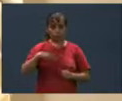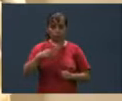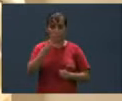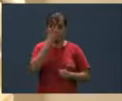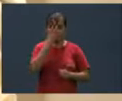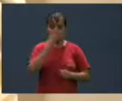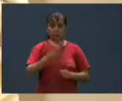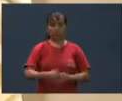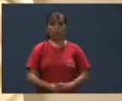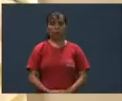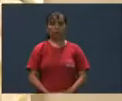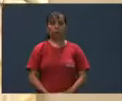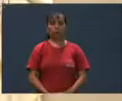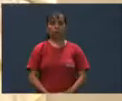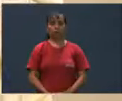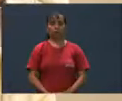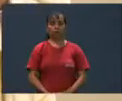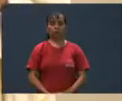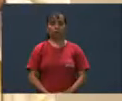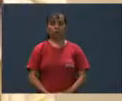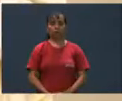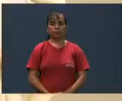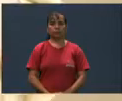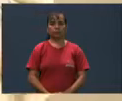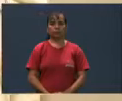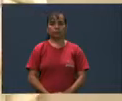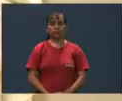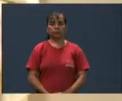por nuestros pecados.